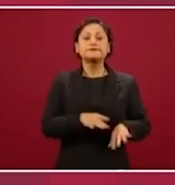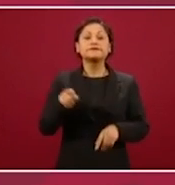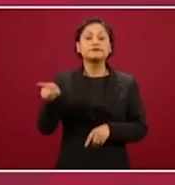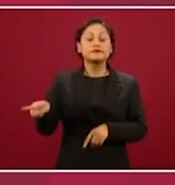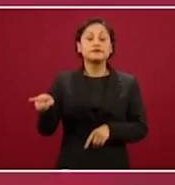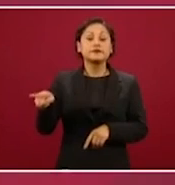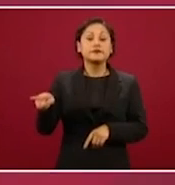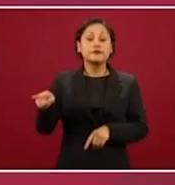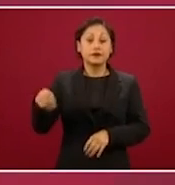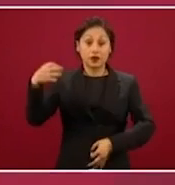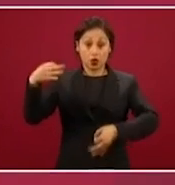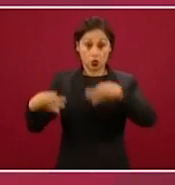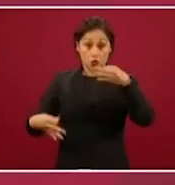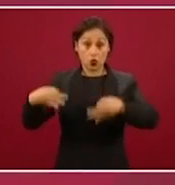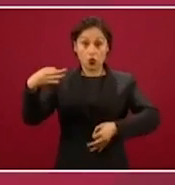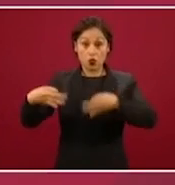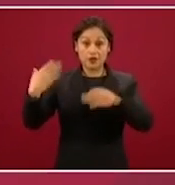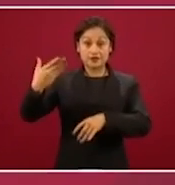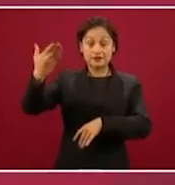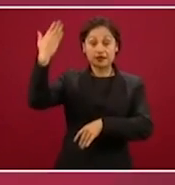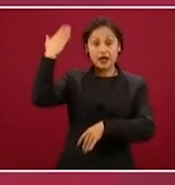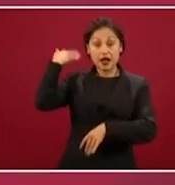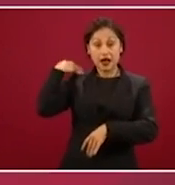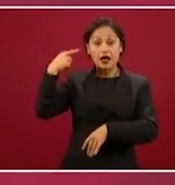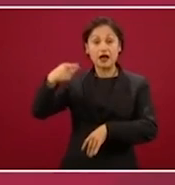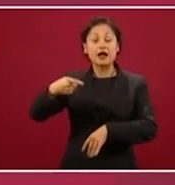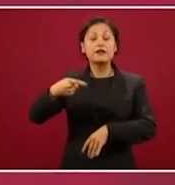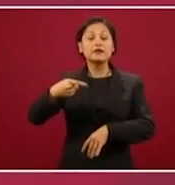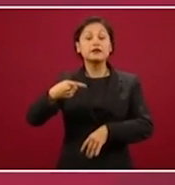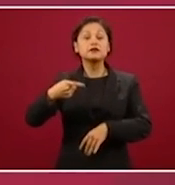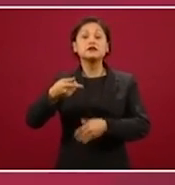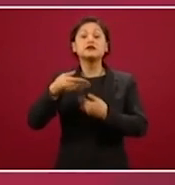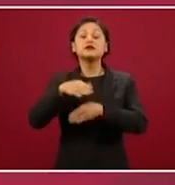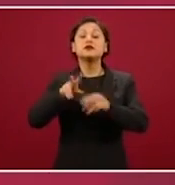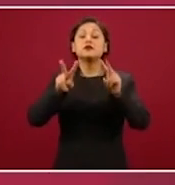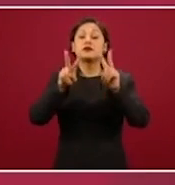El juez en ese entonces, Garzón.